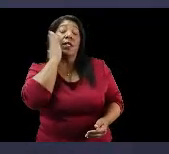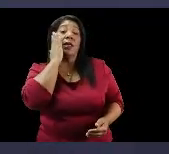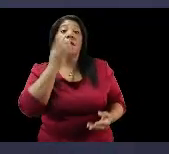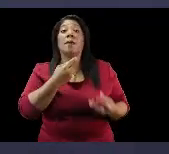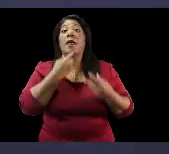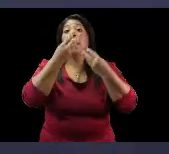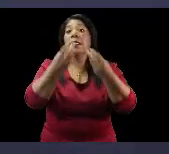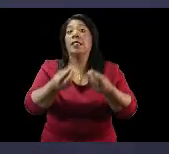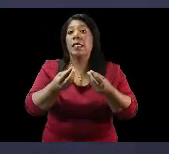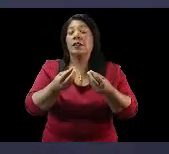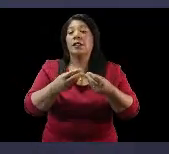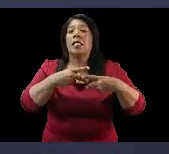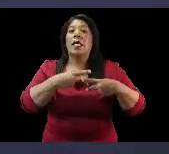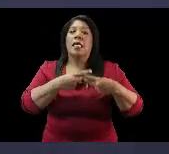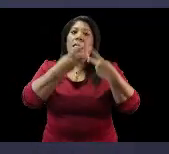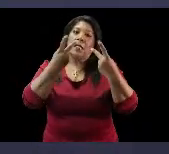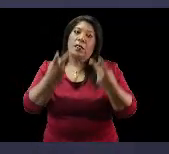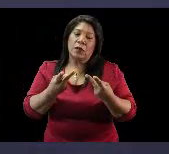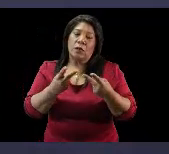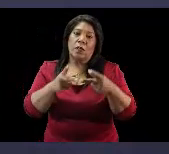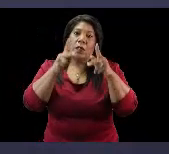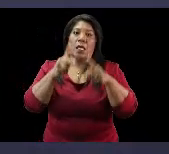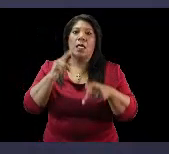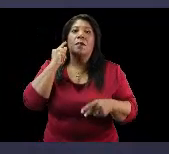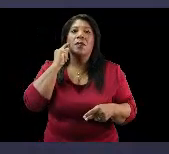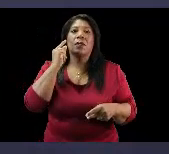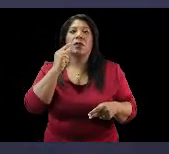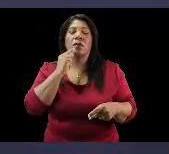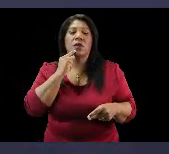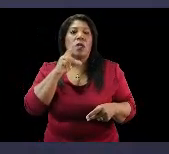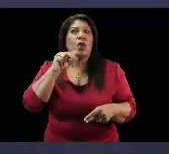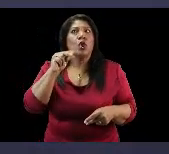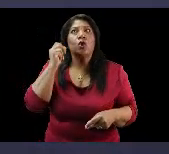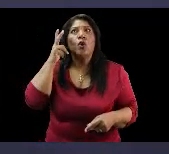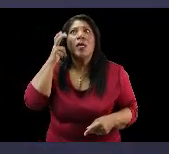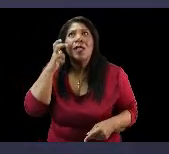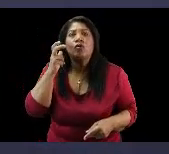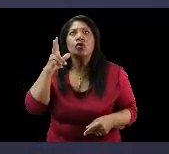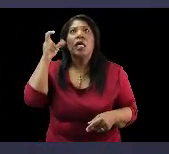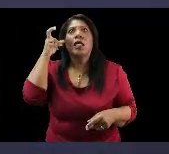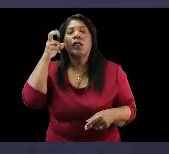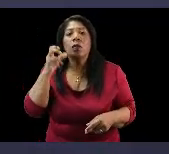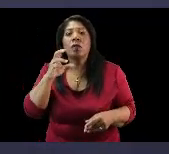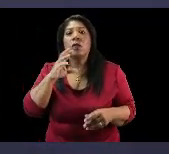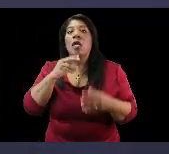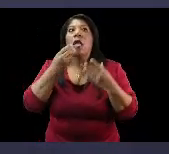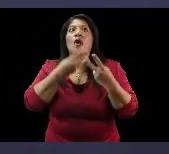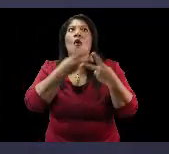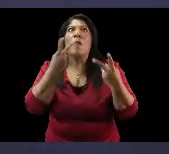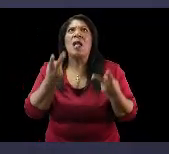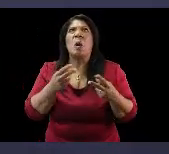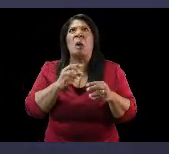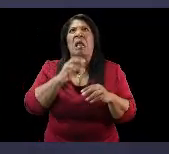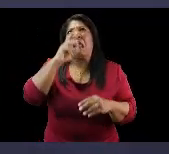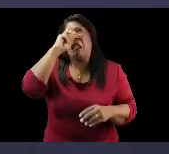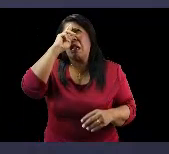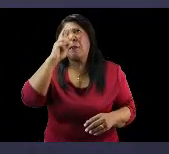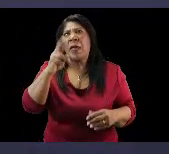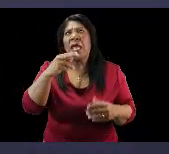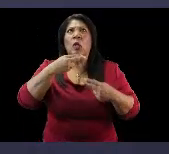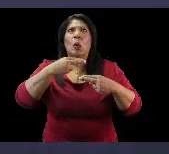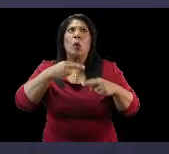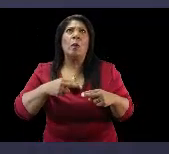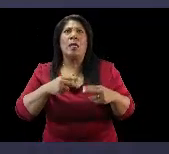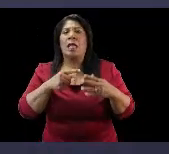nos cuesta mucho dar esos valores a una persona sorda, porque no los escucha, son abstractos. Entonces tenemos